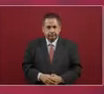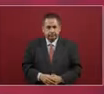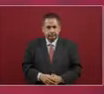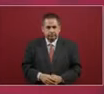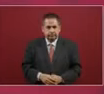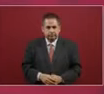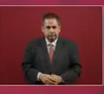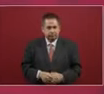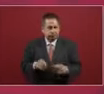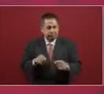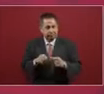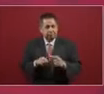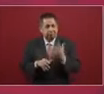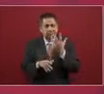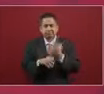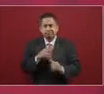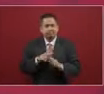Voló